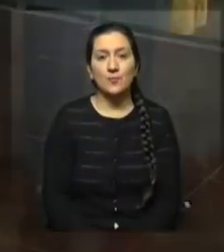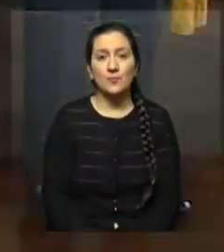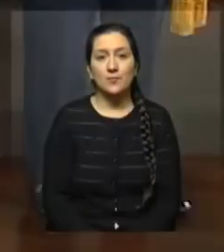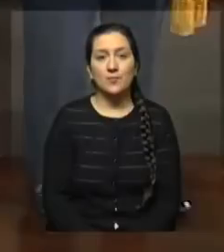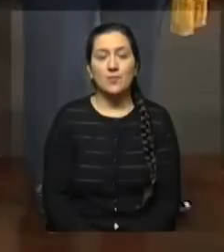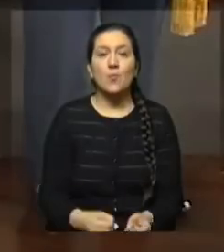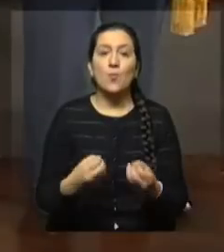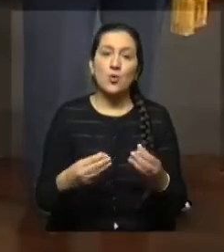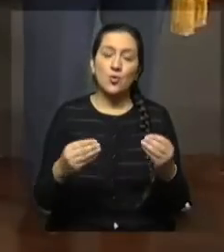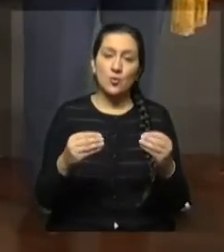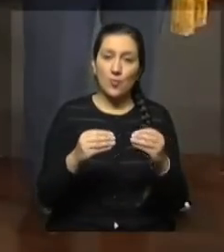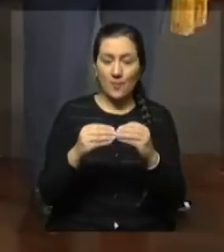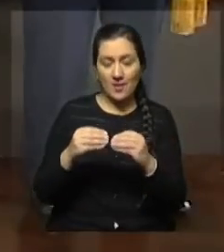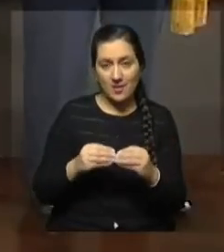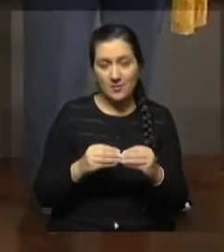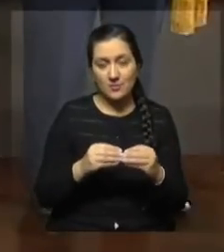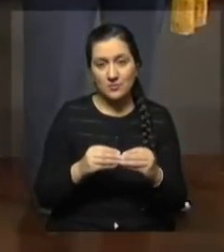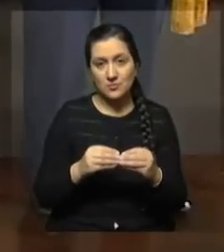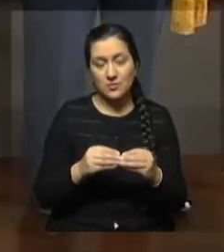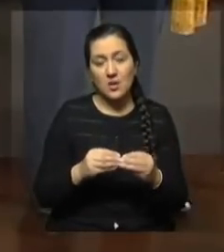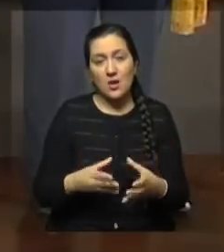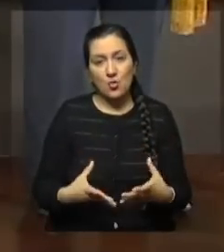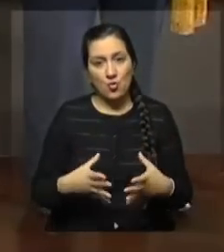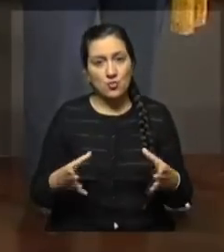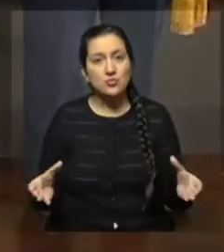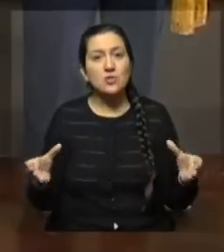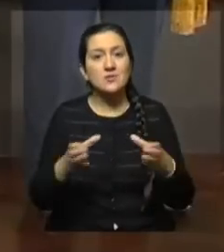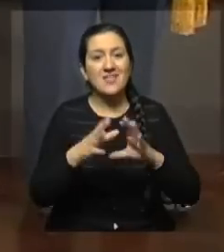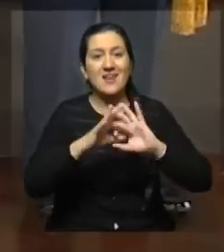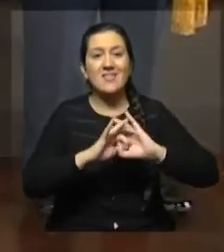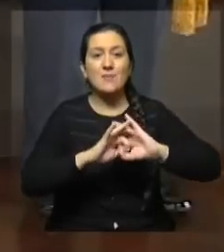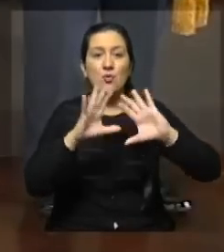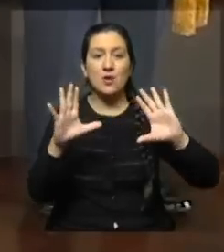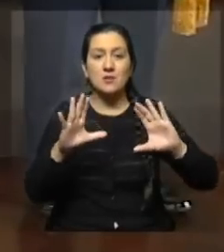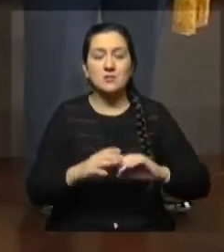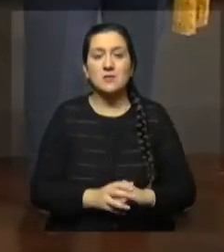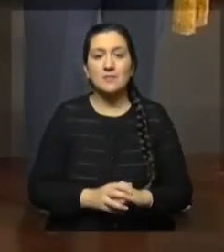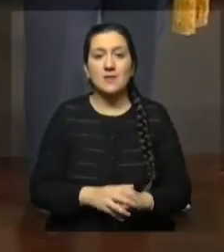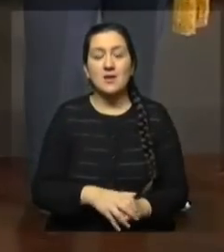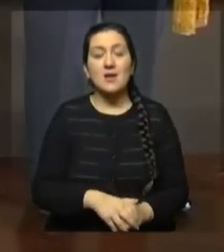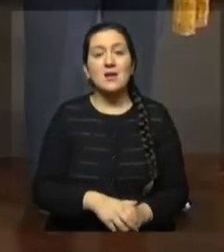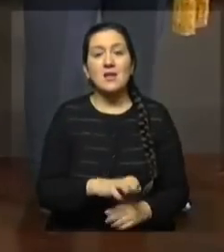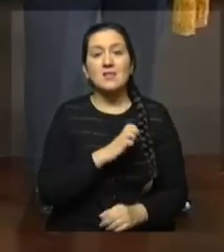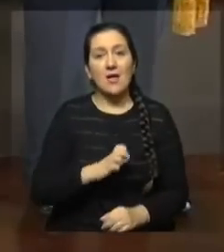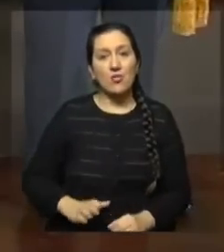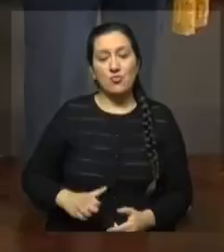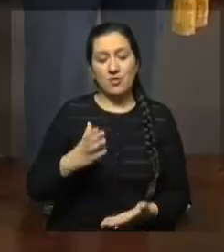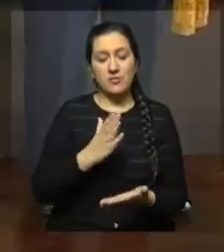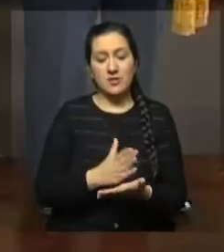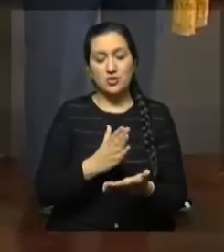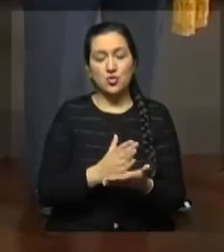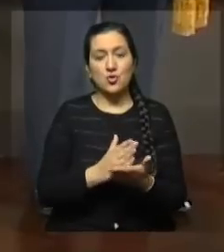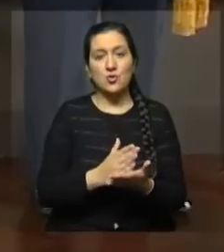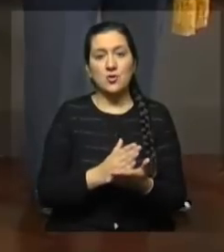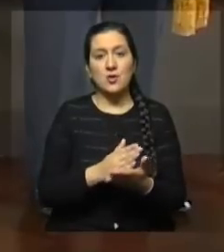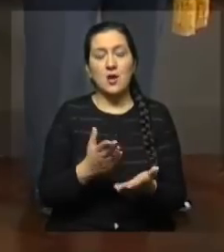estimados compatriotas la consolidación de la Democracia el estado de derecho el equilibrio